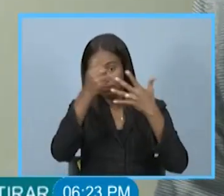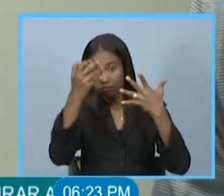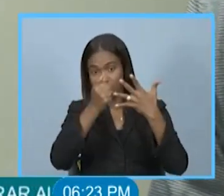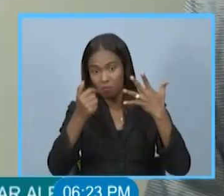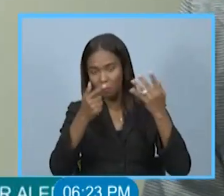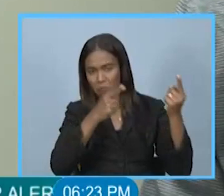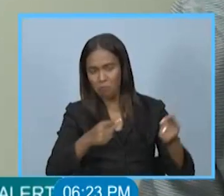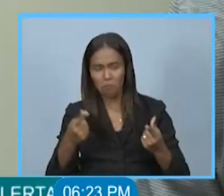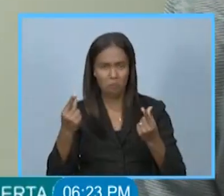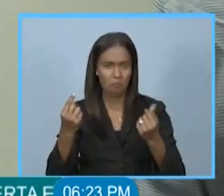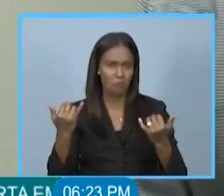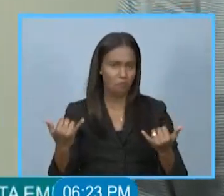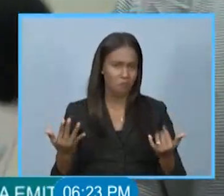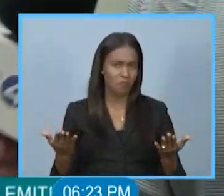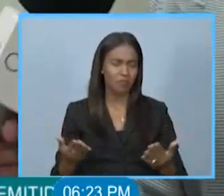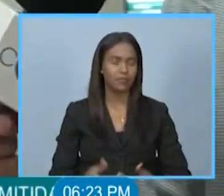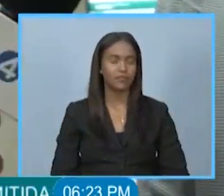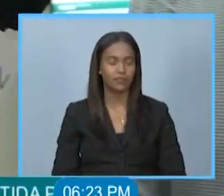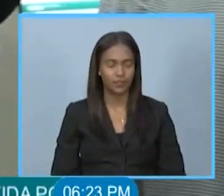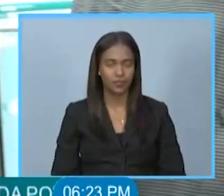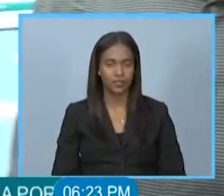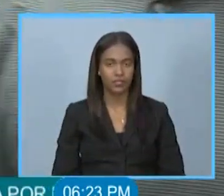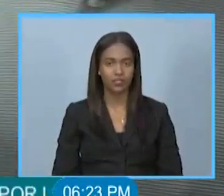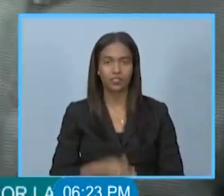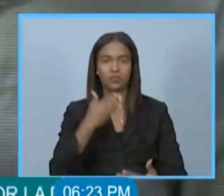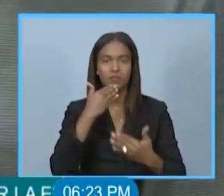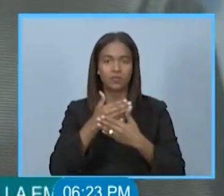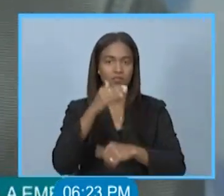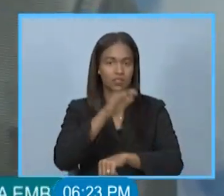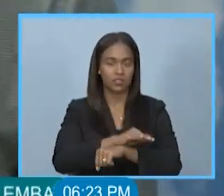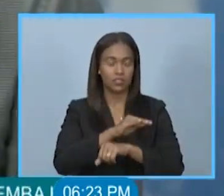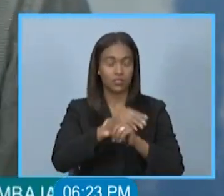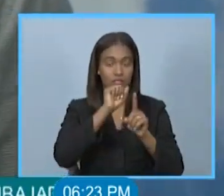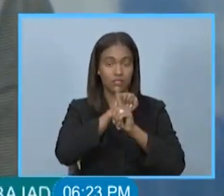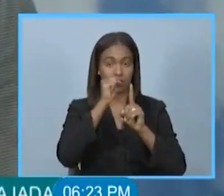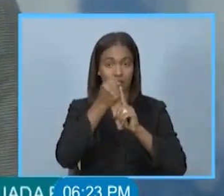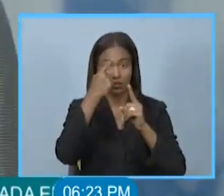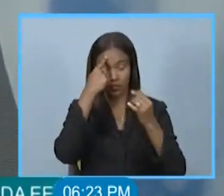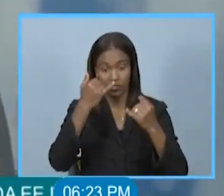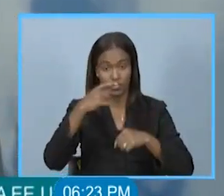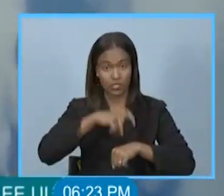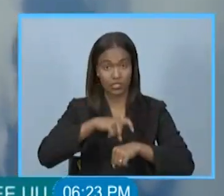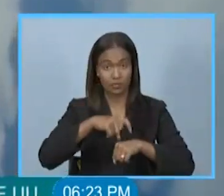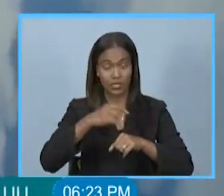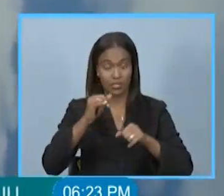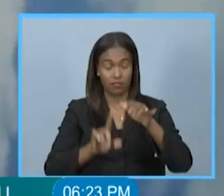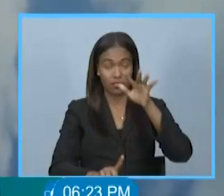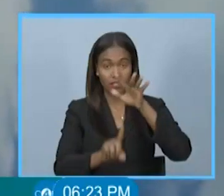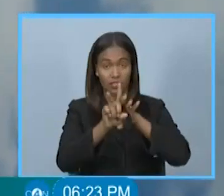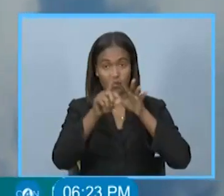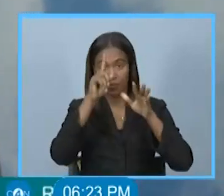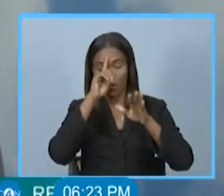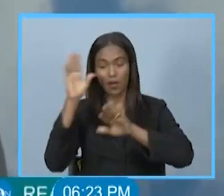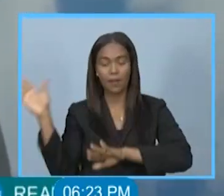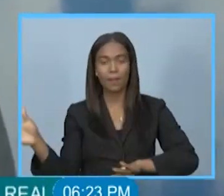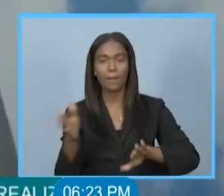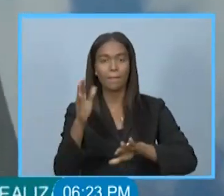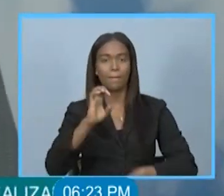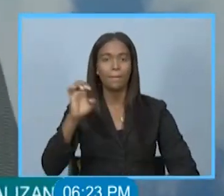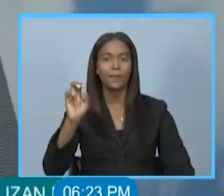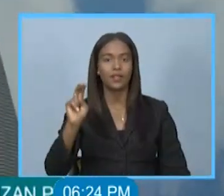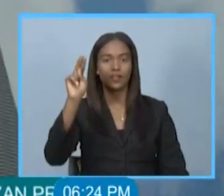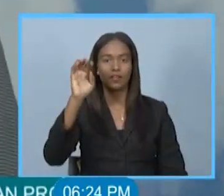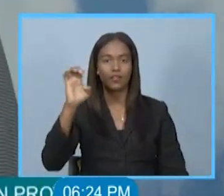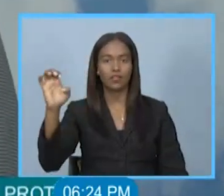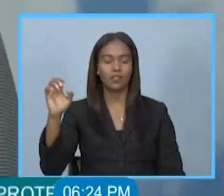del estado del tiempo en el día de hoy Así es muy buena noche la comisión del tiempo están siendo influenciadas por el viento del este noreste